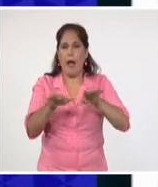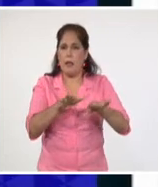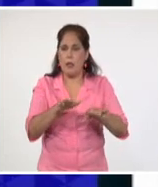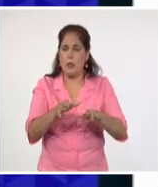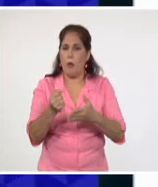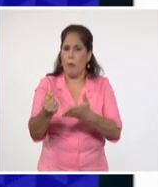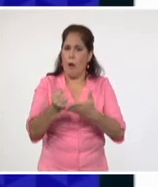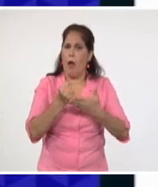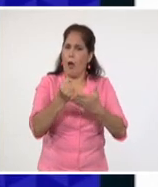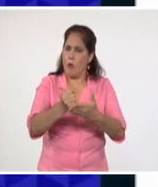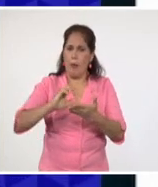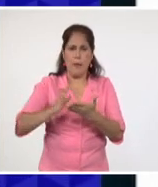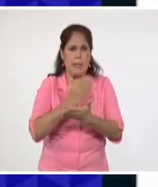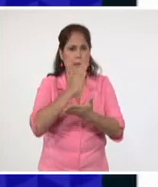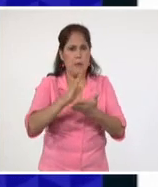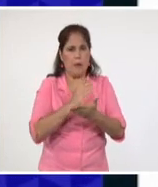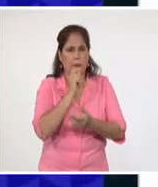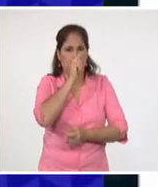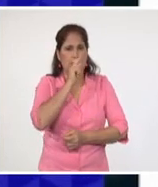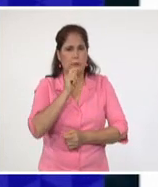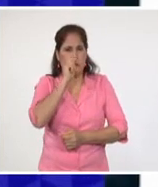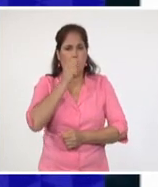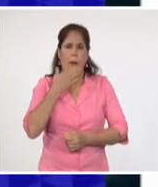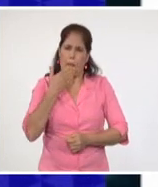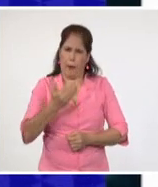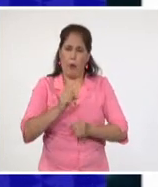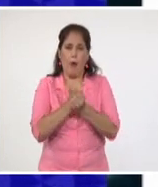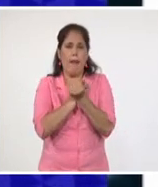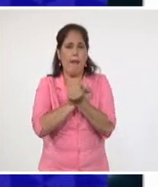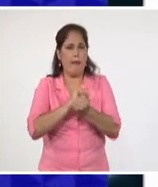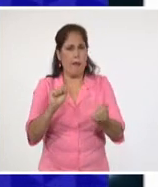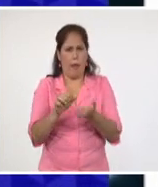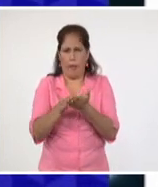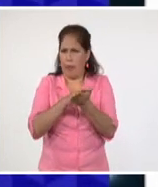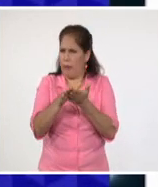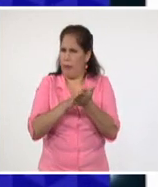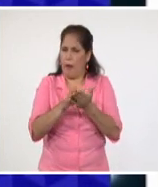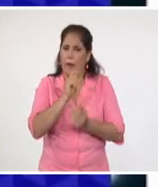cooperación para lograr el objetivo de un mundo libre del uso indebido de estupefacientes.